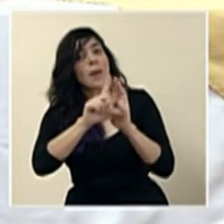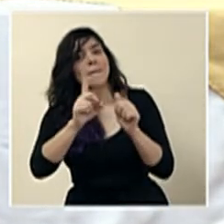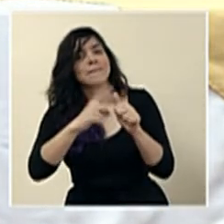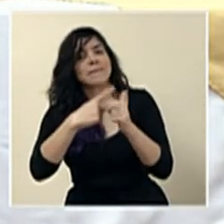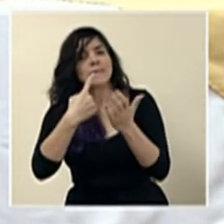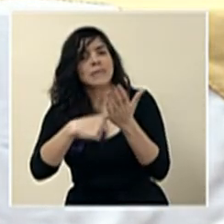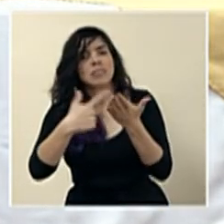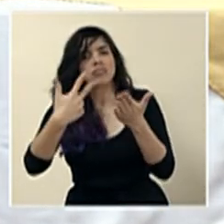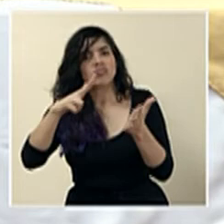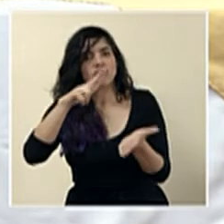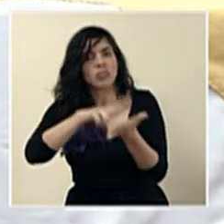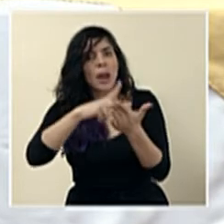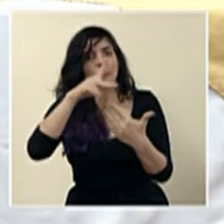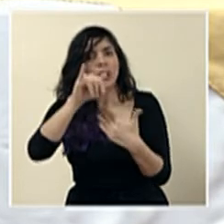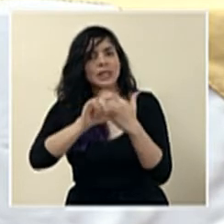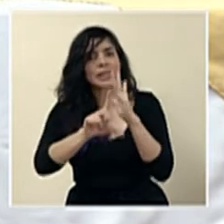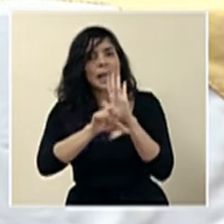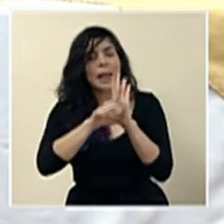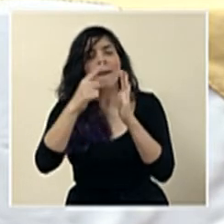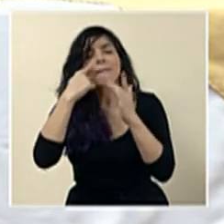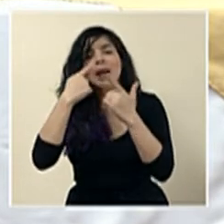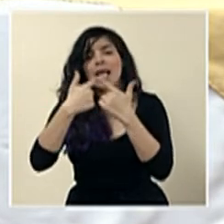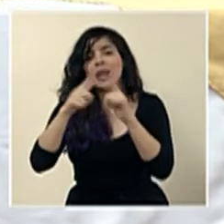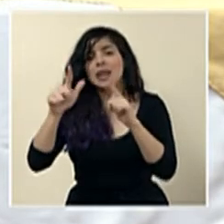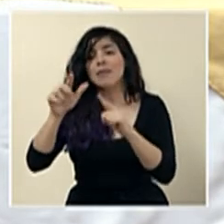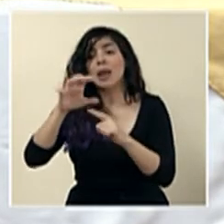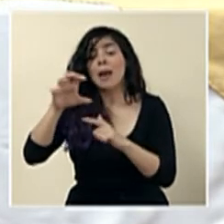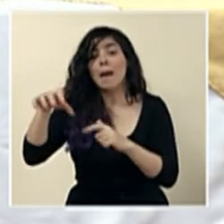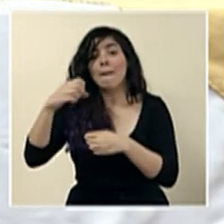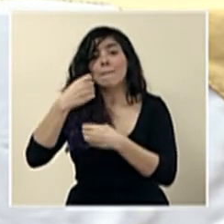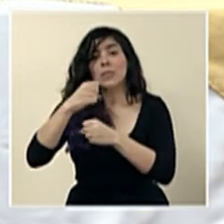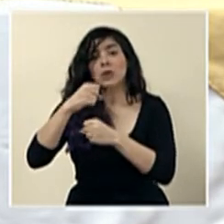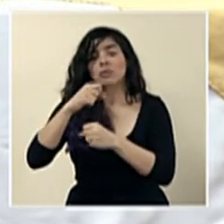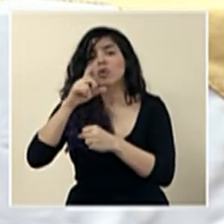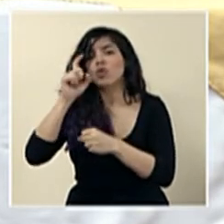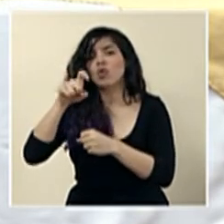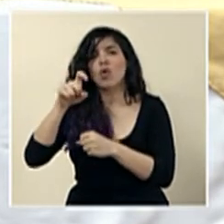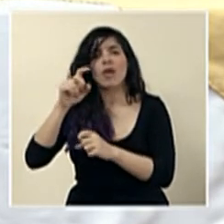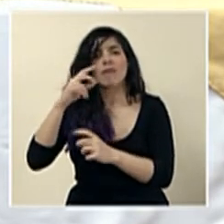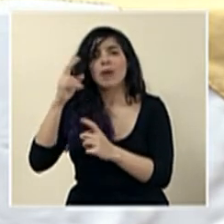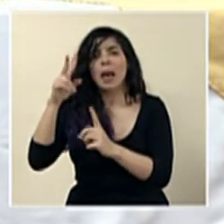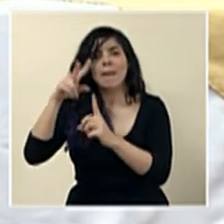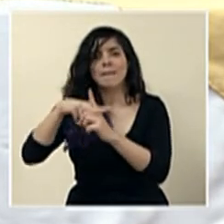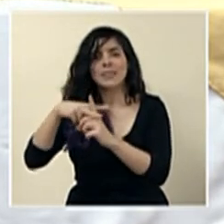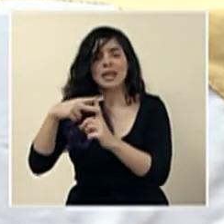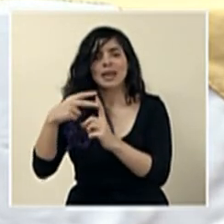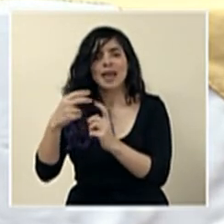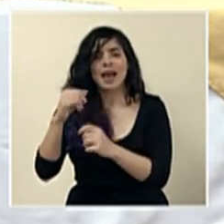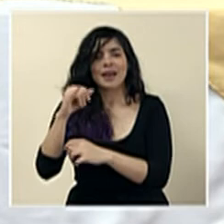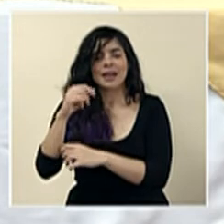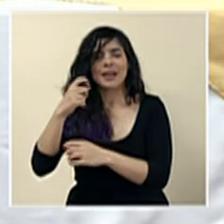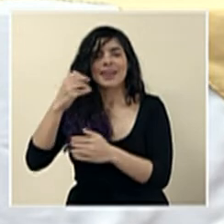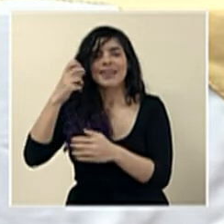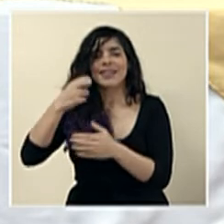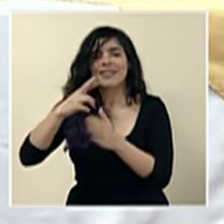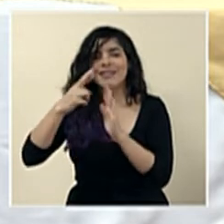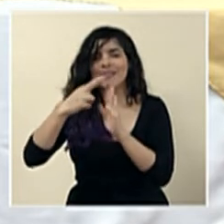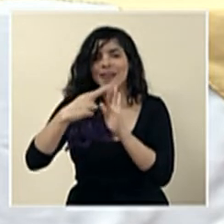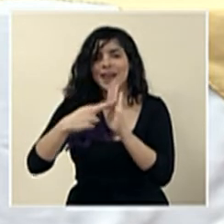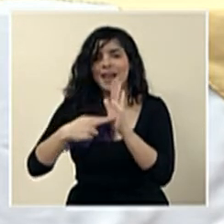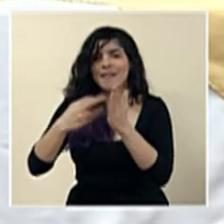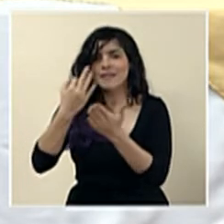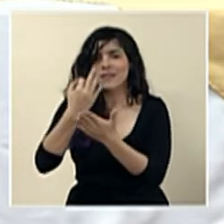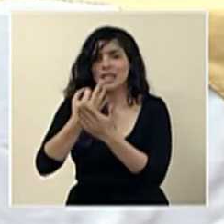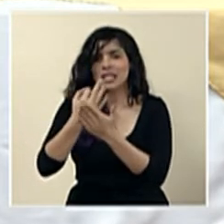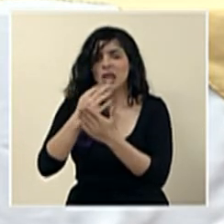debate el proyecto de ley para liberar permanentemente a las municipalidades de la aplicación de la regla fiscal. ¿Cuál es su criterio sobre esa decisión? ¿Cómo